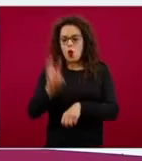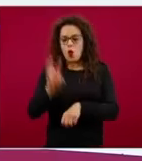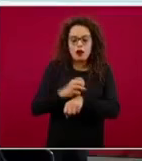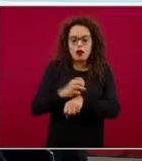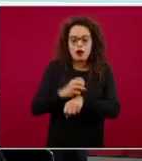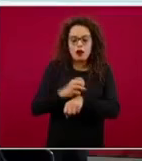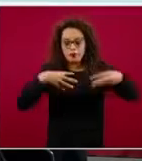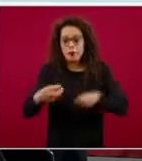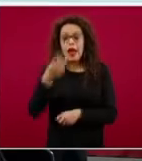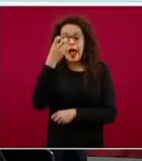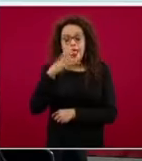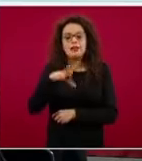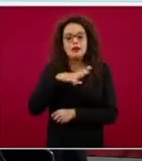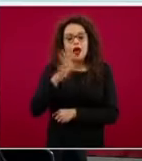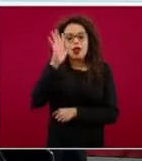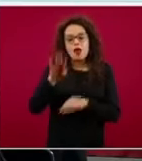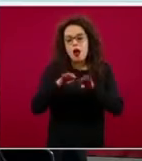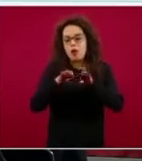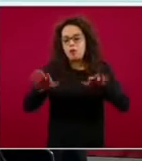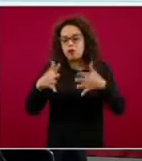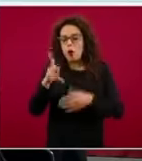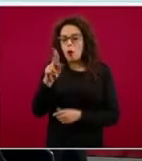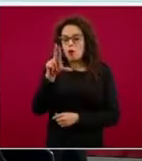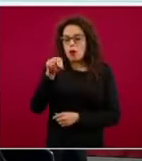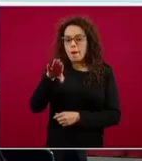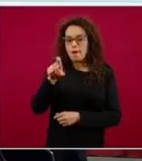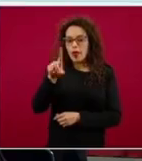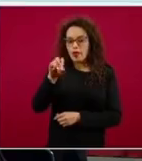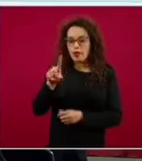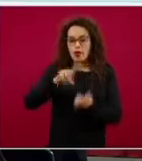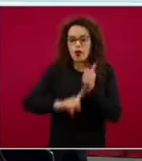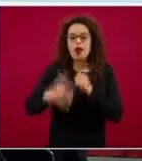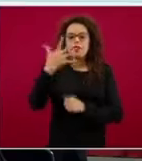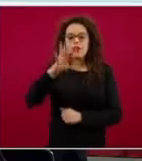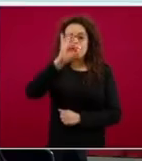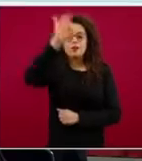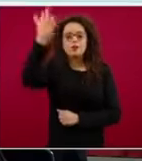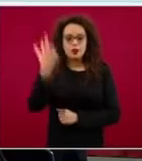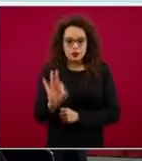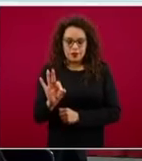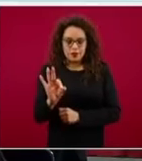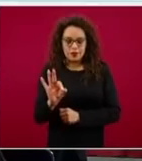promedio, la letalidad promedio nacional cercana al 10%.